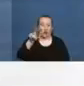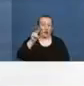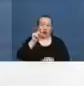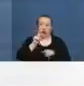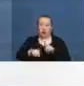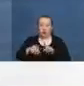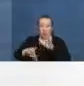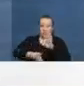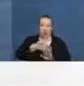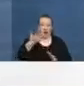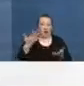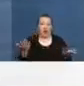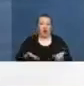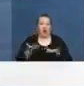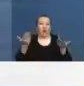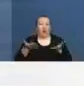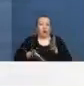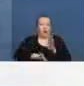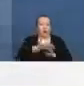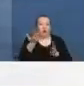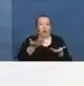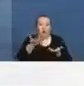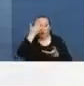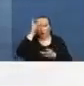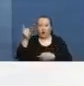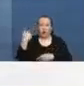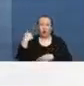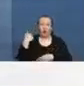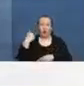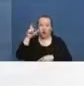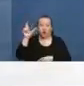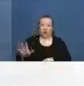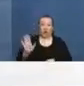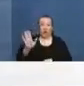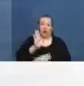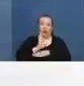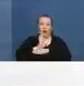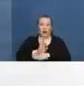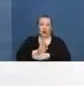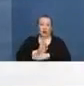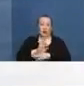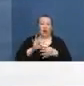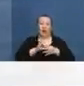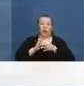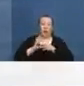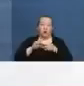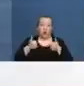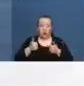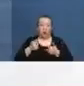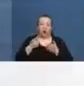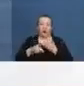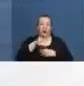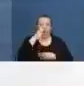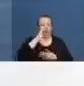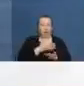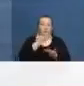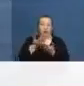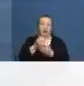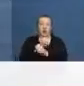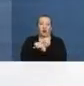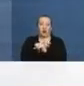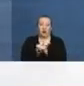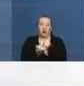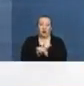un acusado y más un testigo no cooperador eficaz sin que esté presente la defensa de los acusados